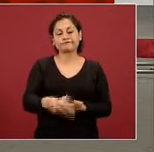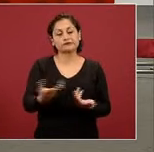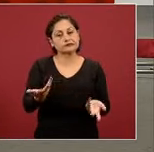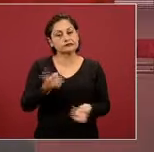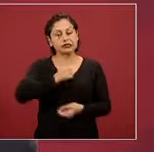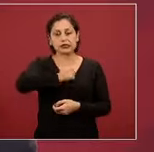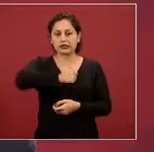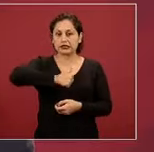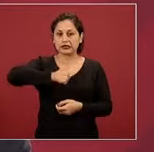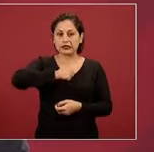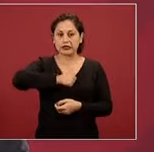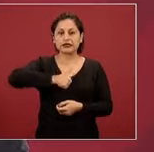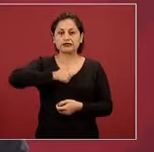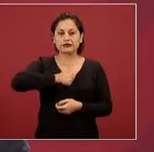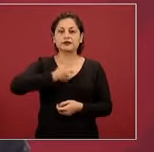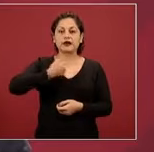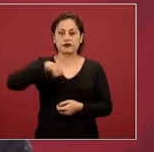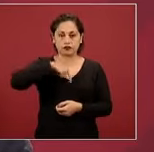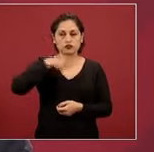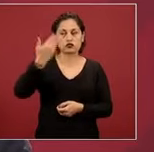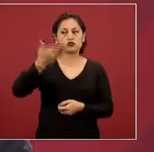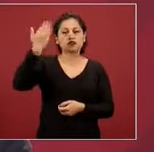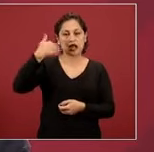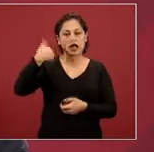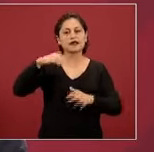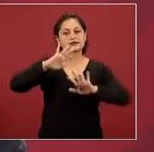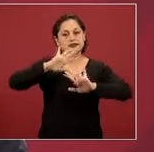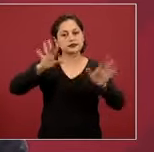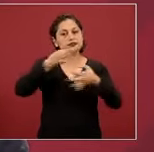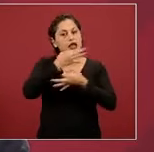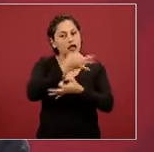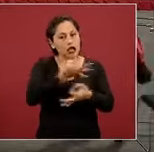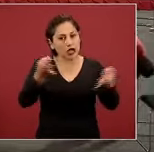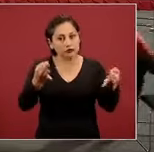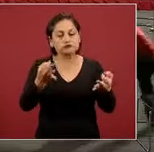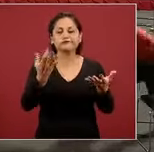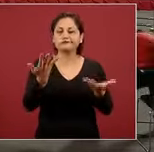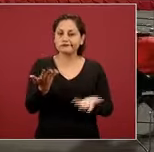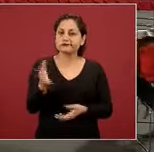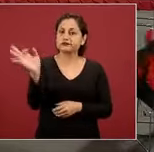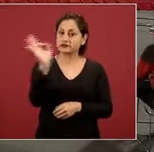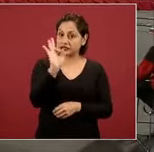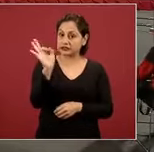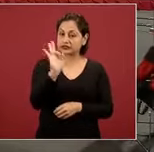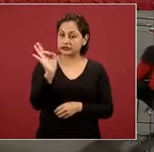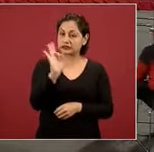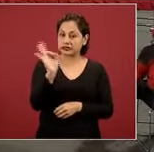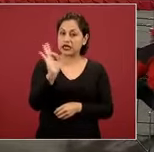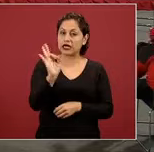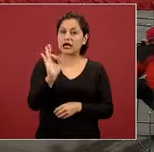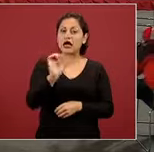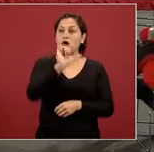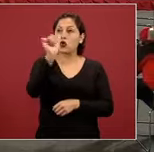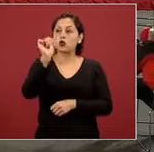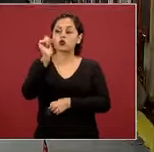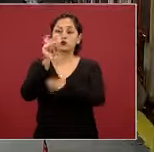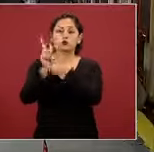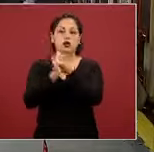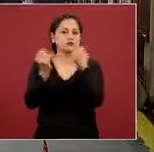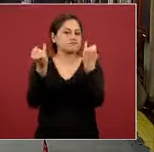desafortunadamente pudimos anticipar y dijimos que ocurriría en todos los países del